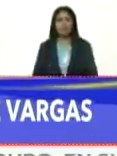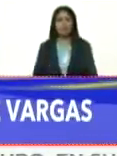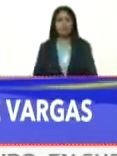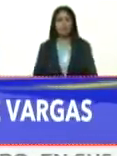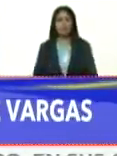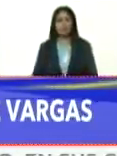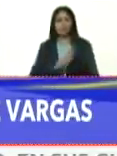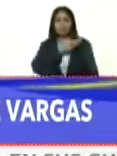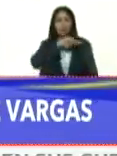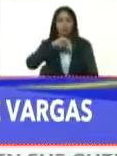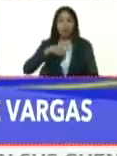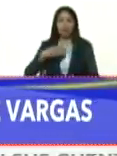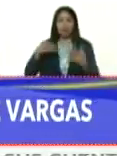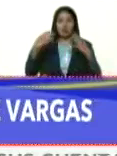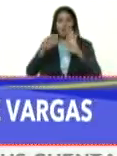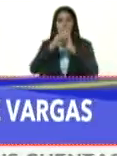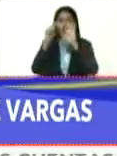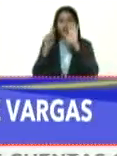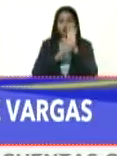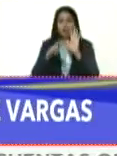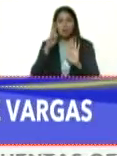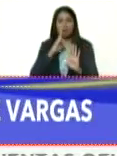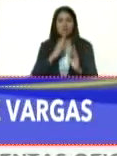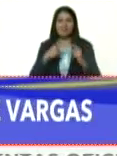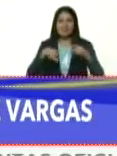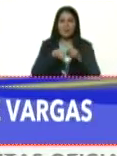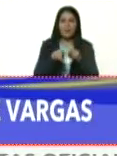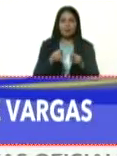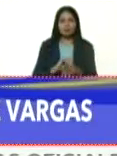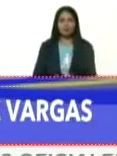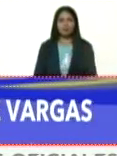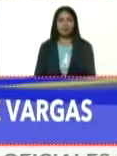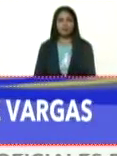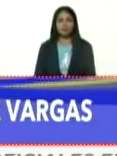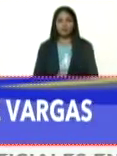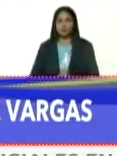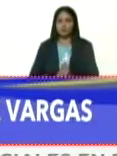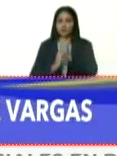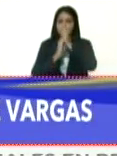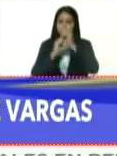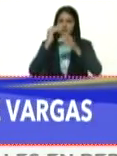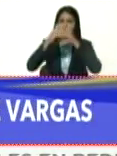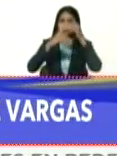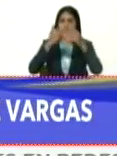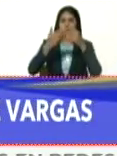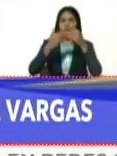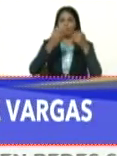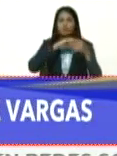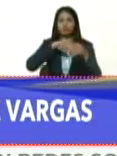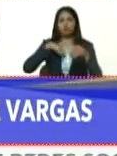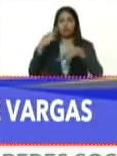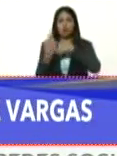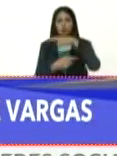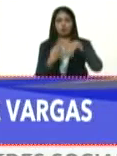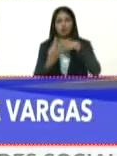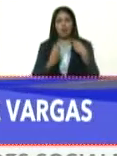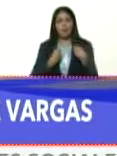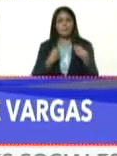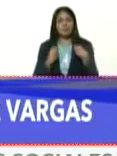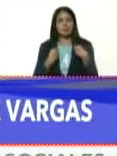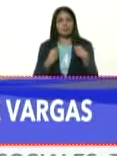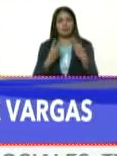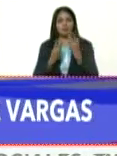nuestra gran Constitución Bolivariana, que rige los pasos de la revolución y de la vida democrática del